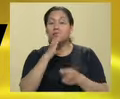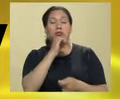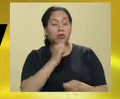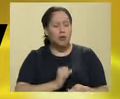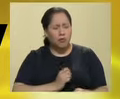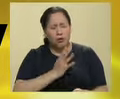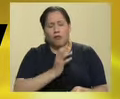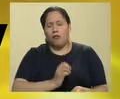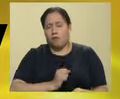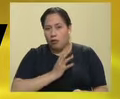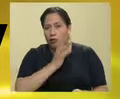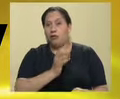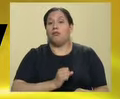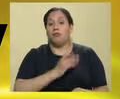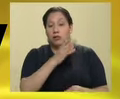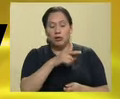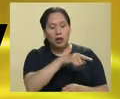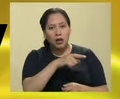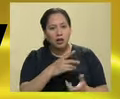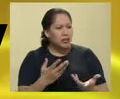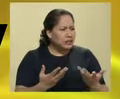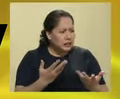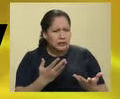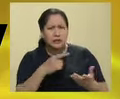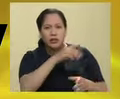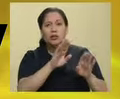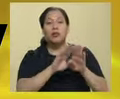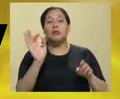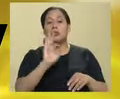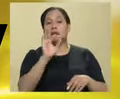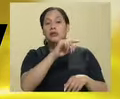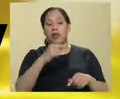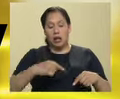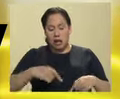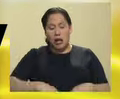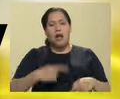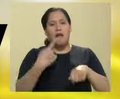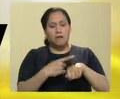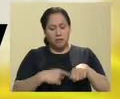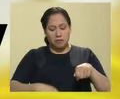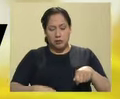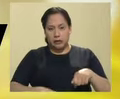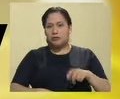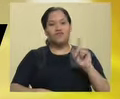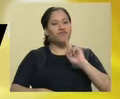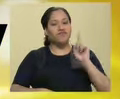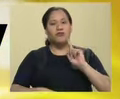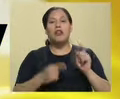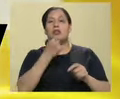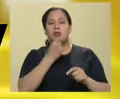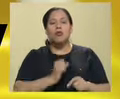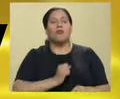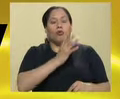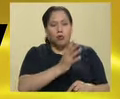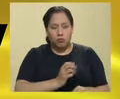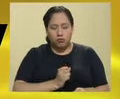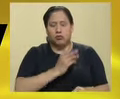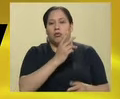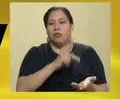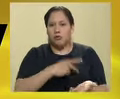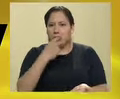que ahí te lo puedes confundir con algún proceso gastrointestinal, pero el niño está vomitando,